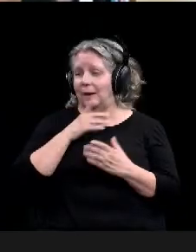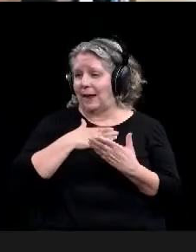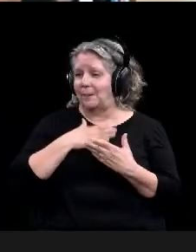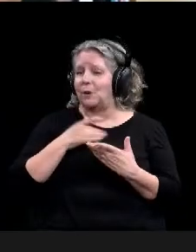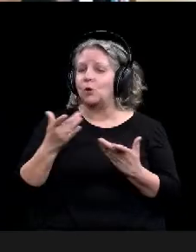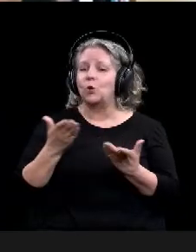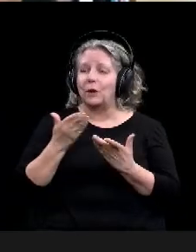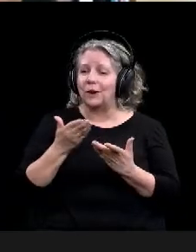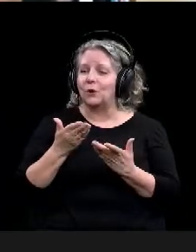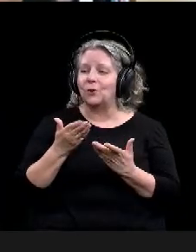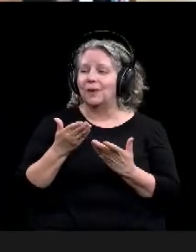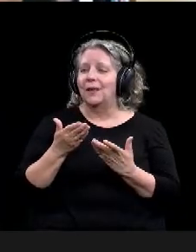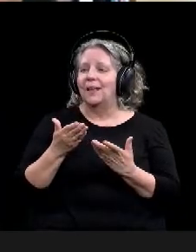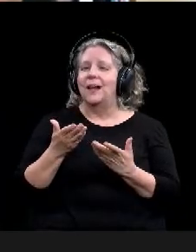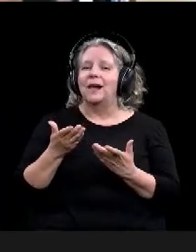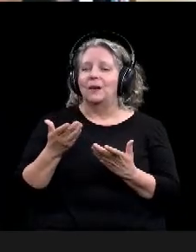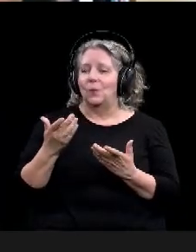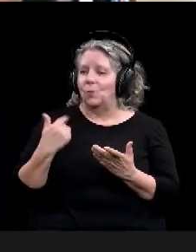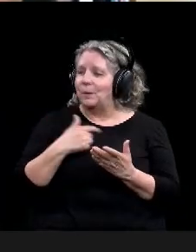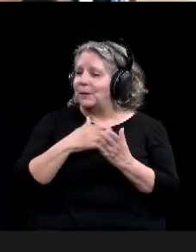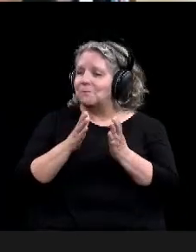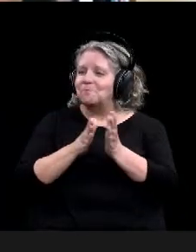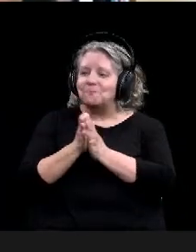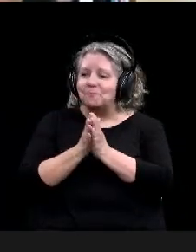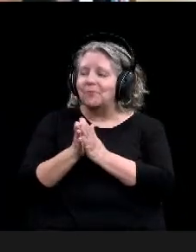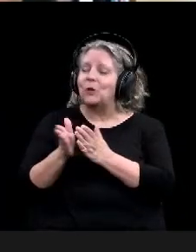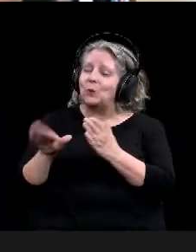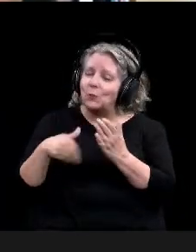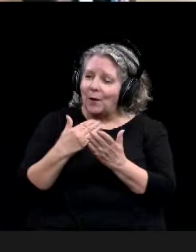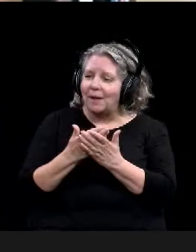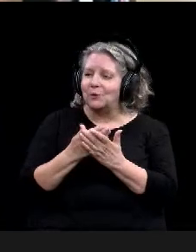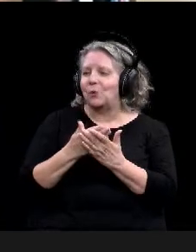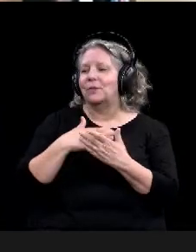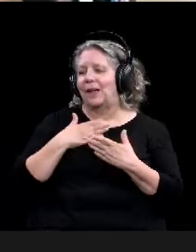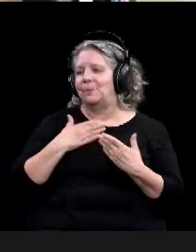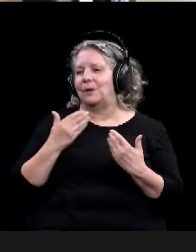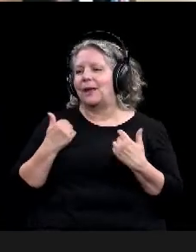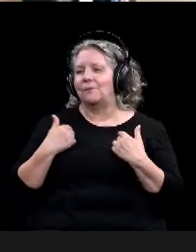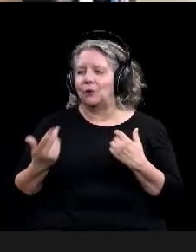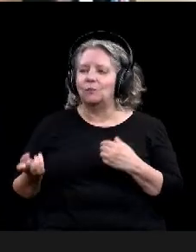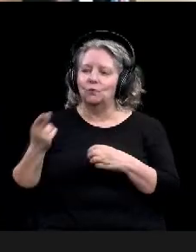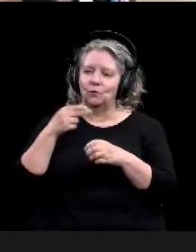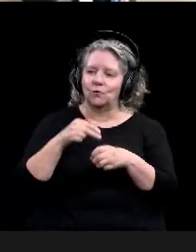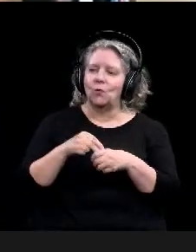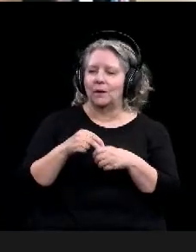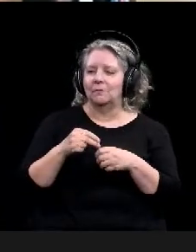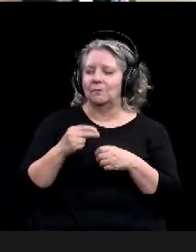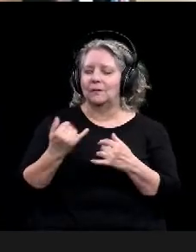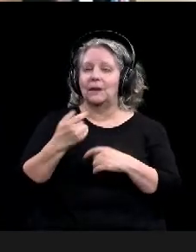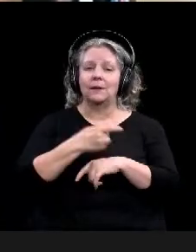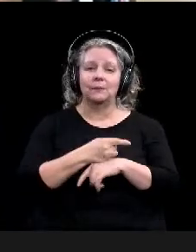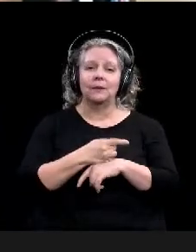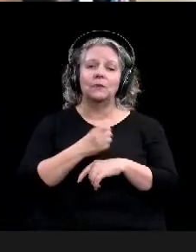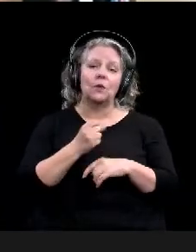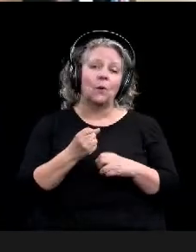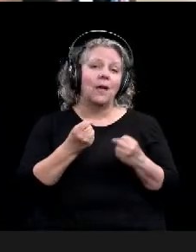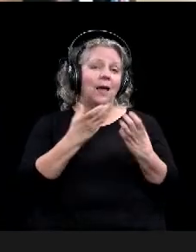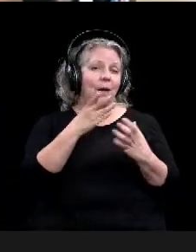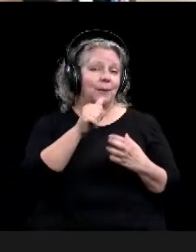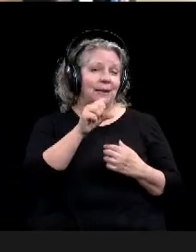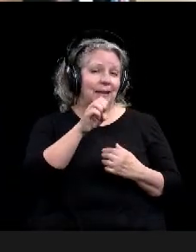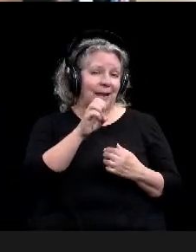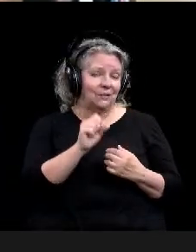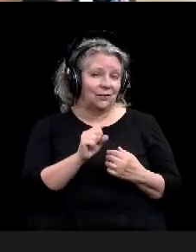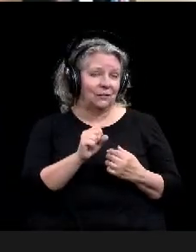llegada gracias por estar con nosotros y el total números de aquí en el condado 25.885